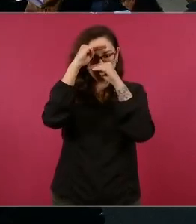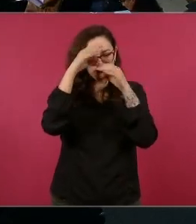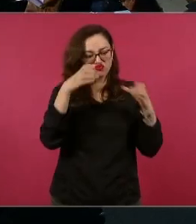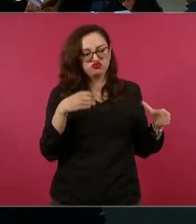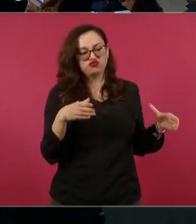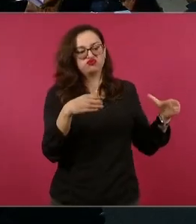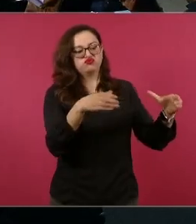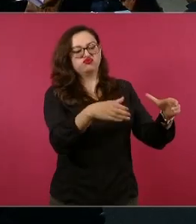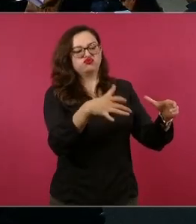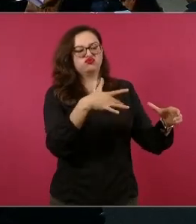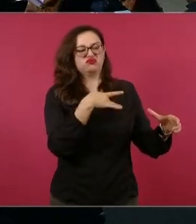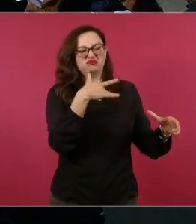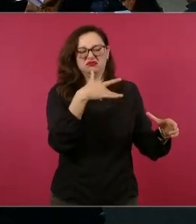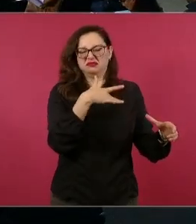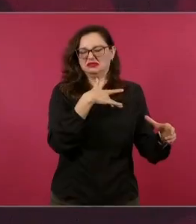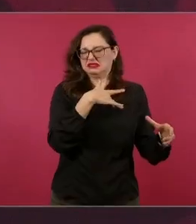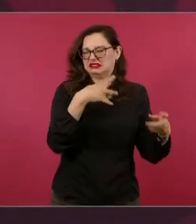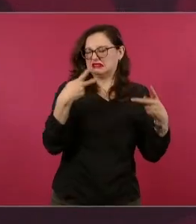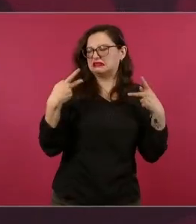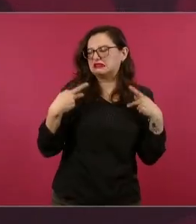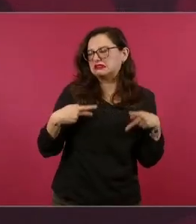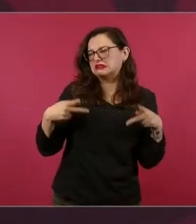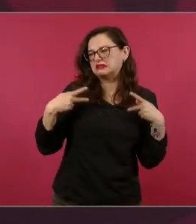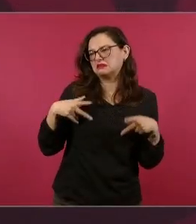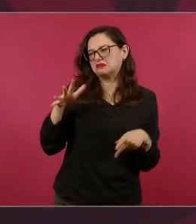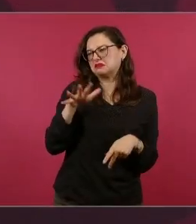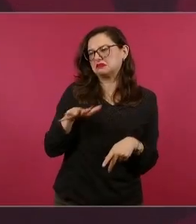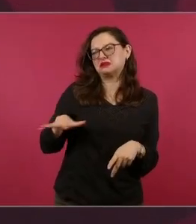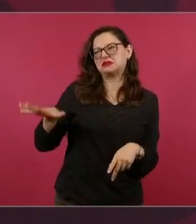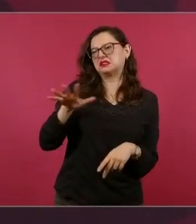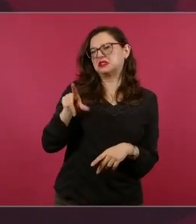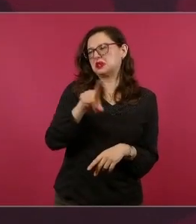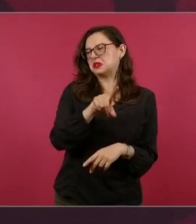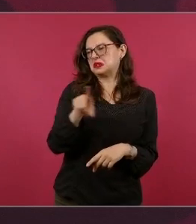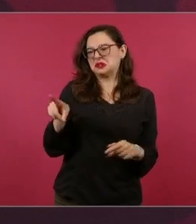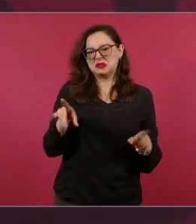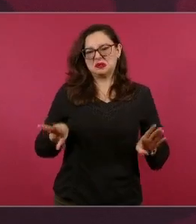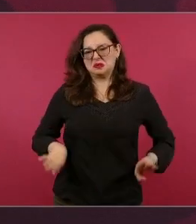han sostenido que el pueblo es malagradecido.